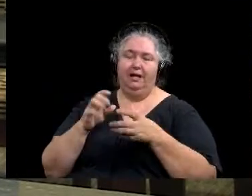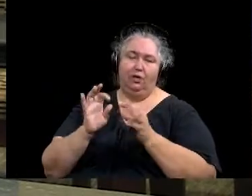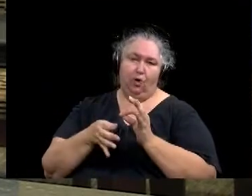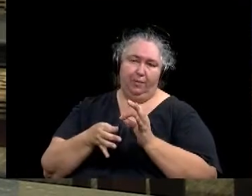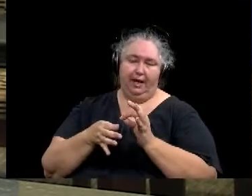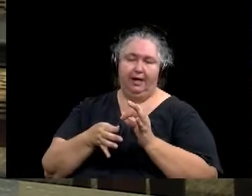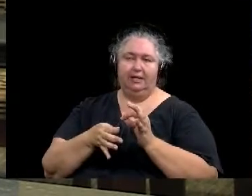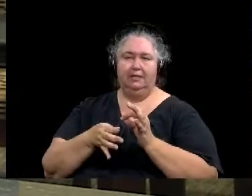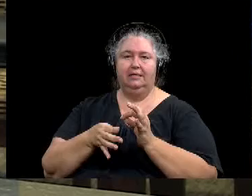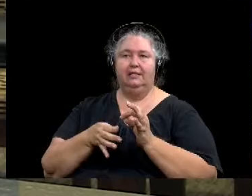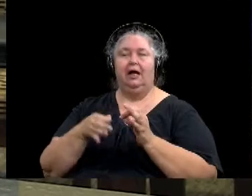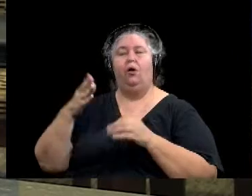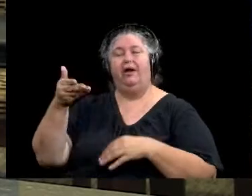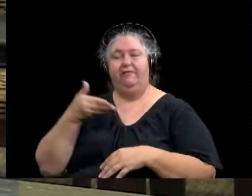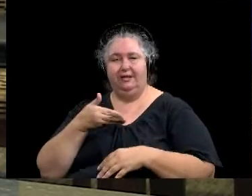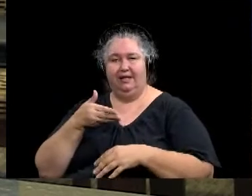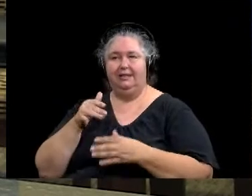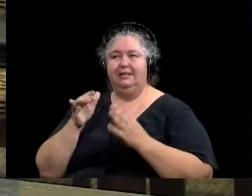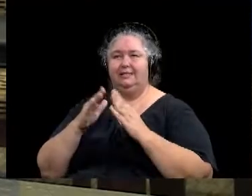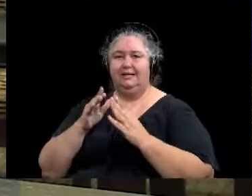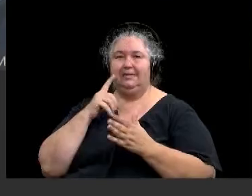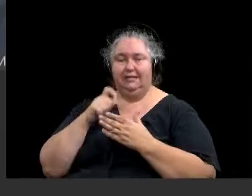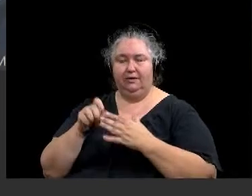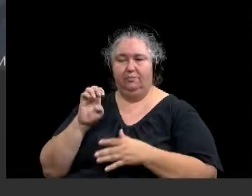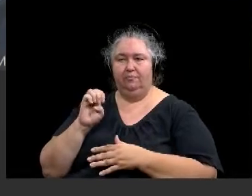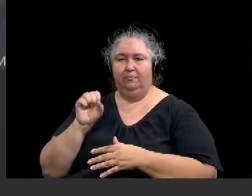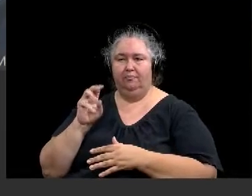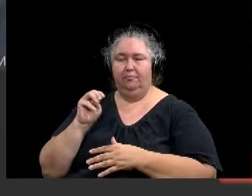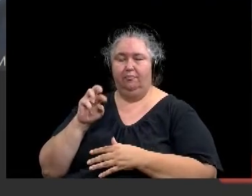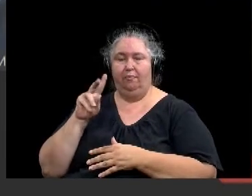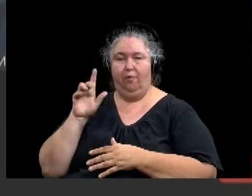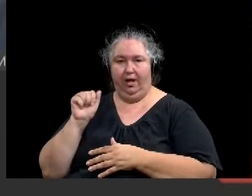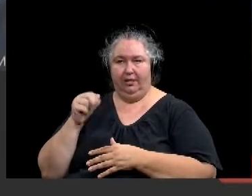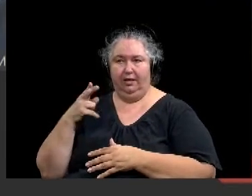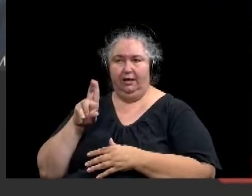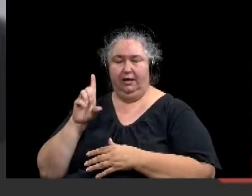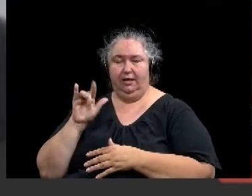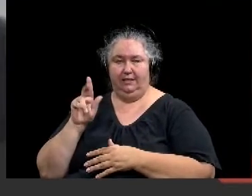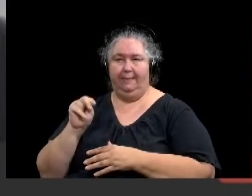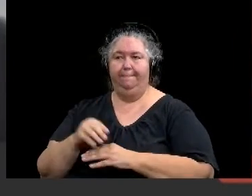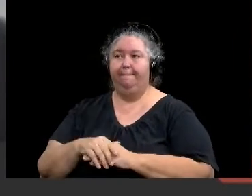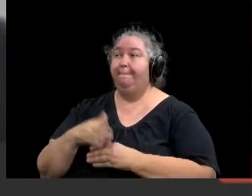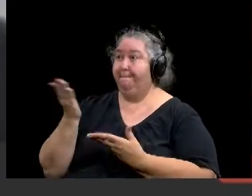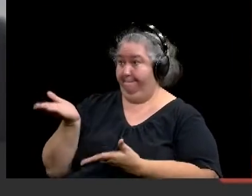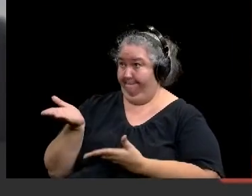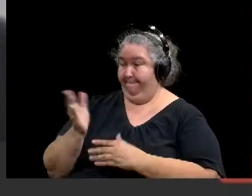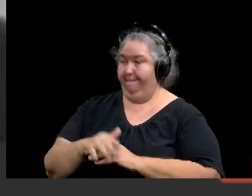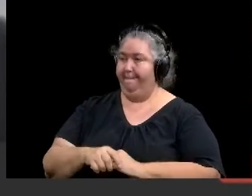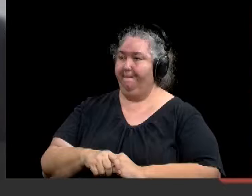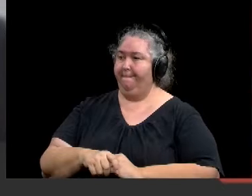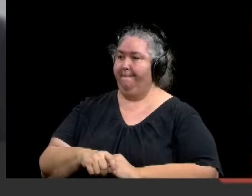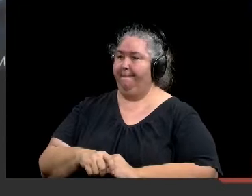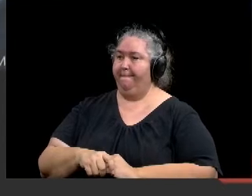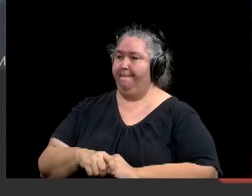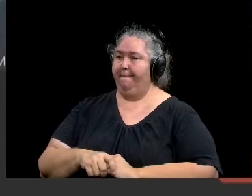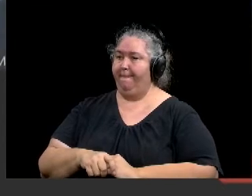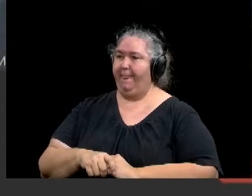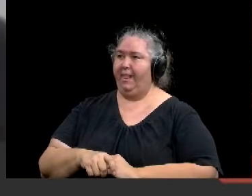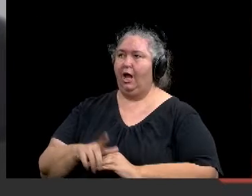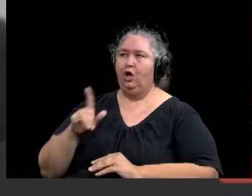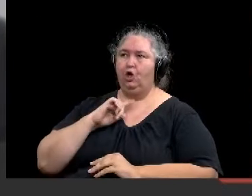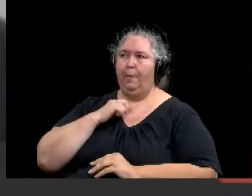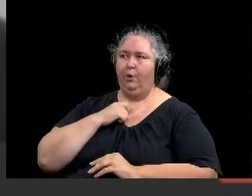todos y aquí está el se esmera de hudson para nuestra secretaria para hablar todo en